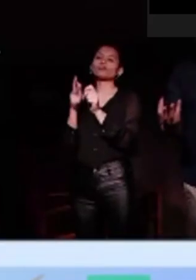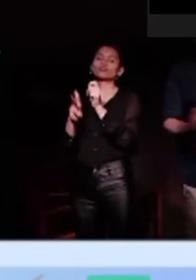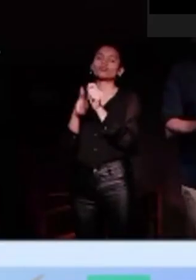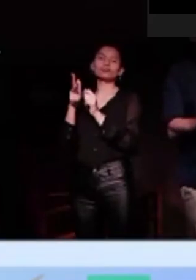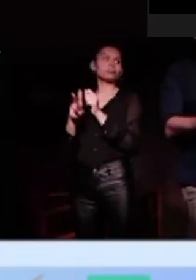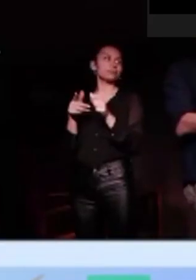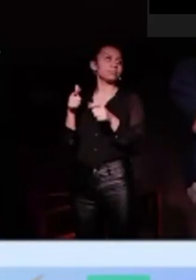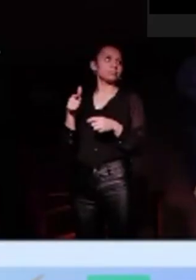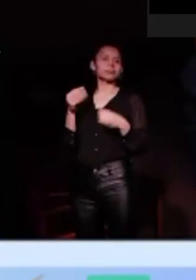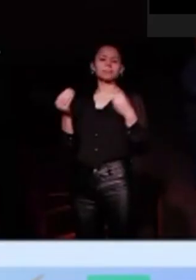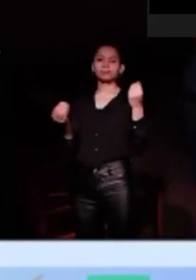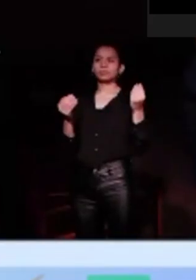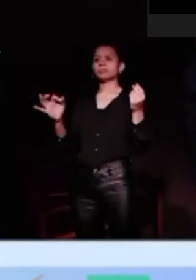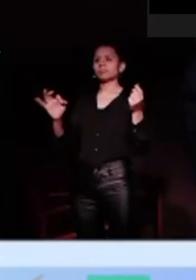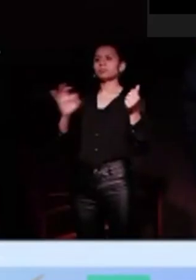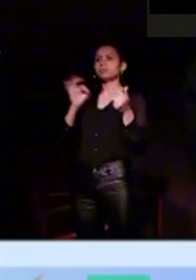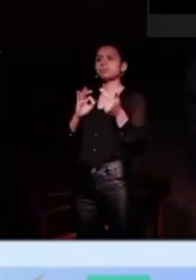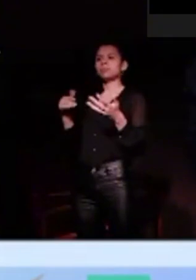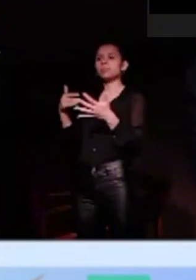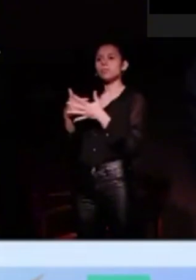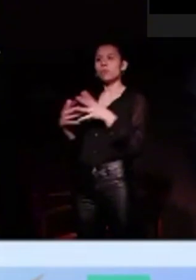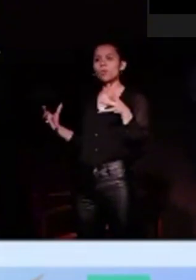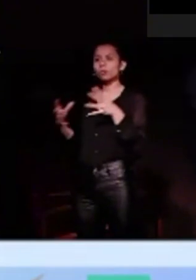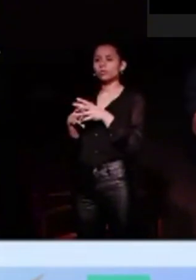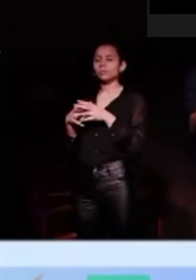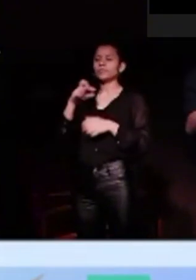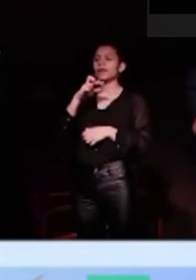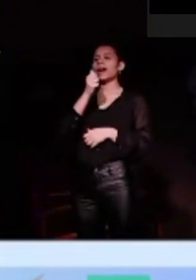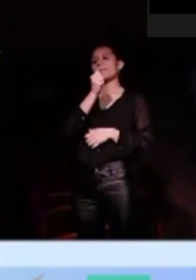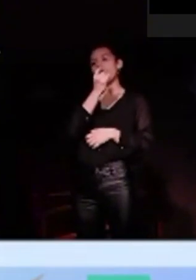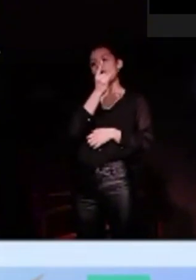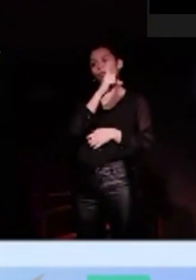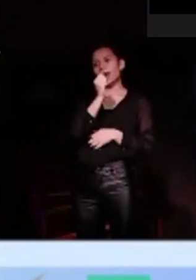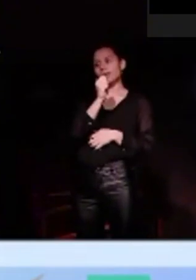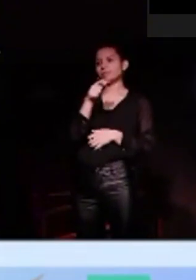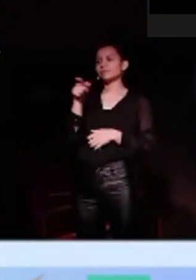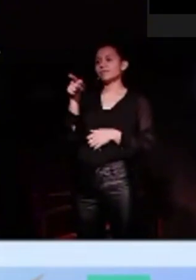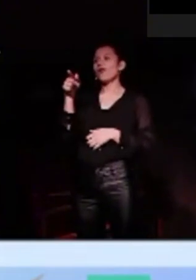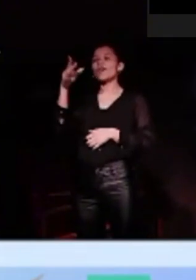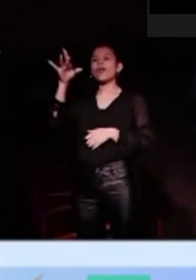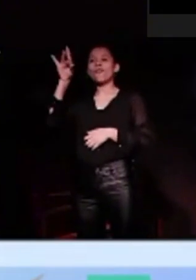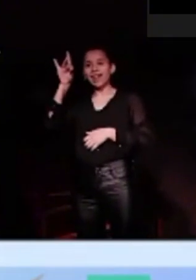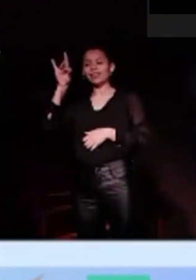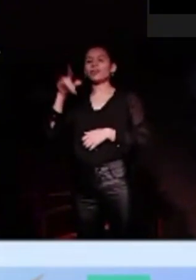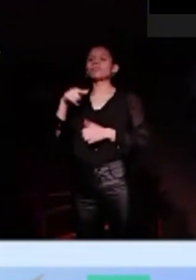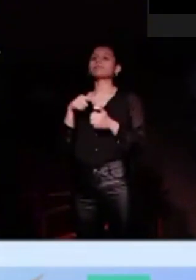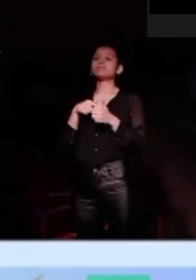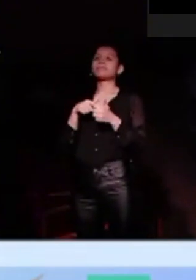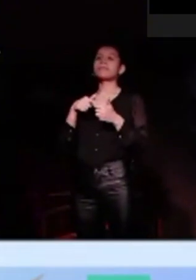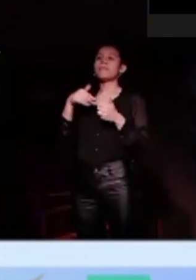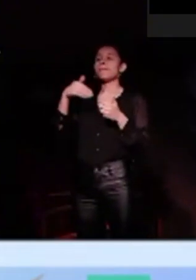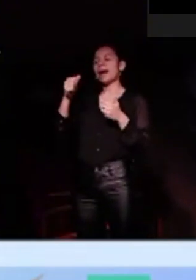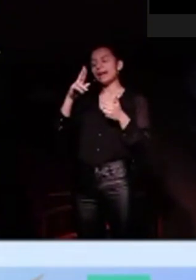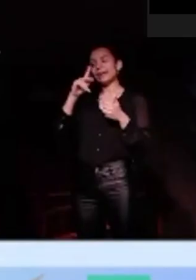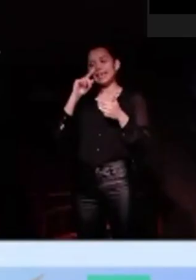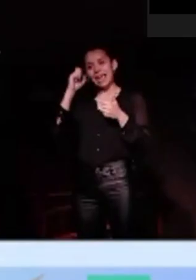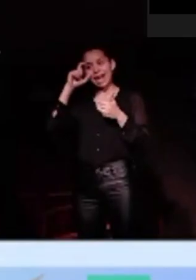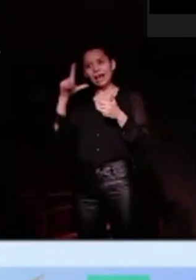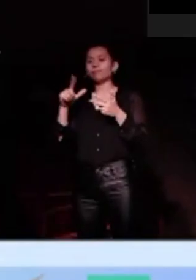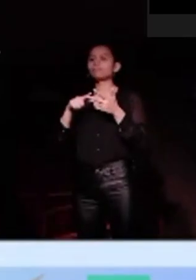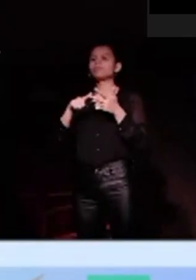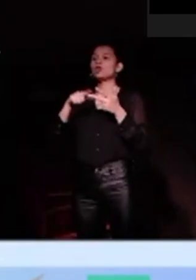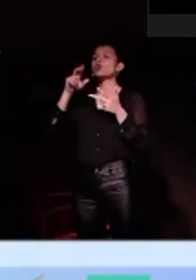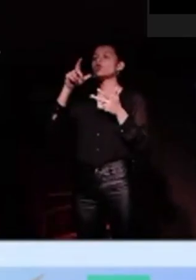quien trabajamos hace mucho tiempo. Paula Portela, Roberto que va a hablar mañana, Mariela, Zoe que se incorporó este año,